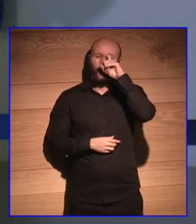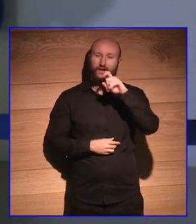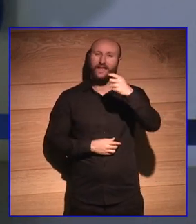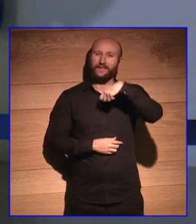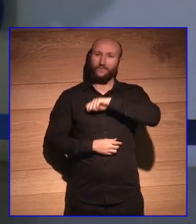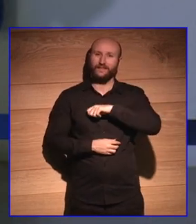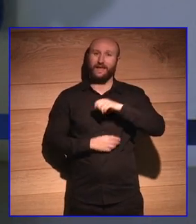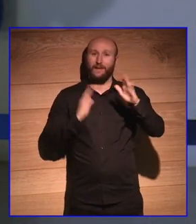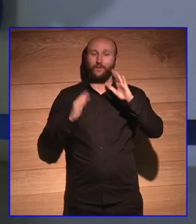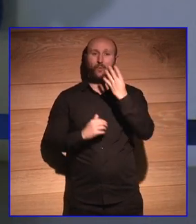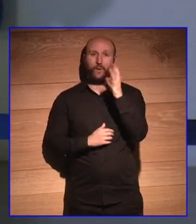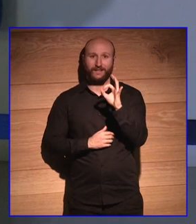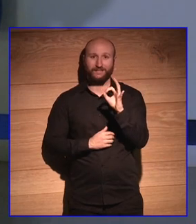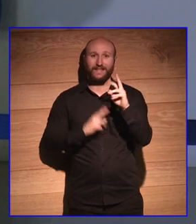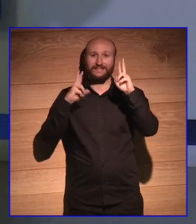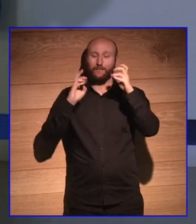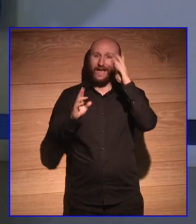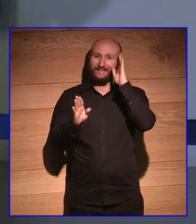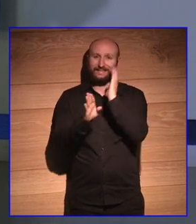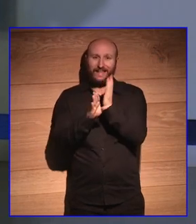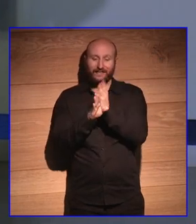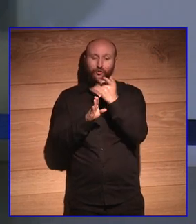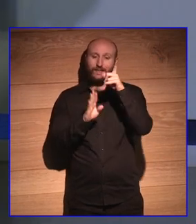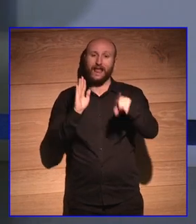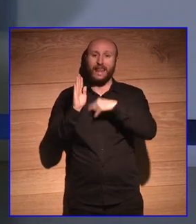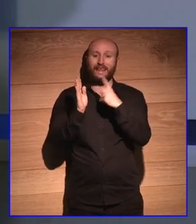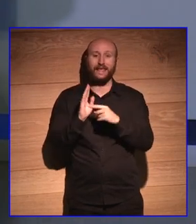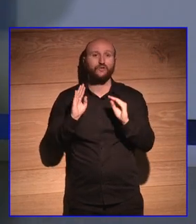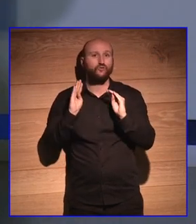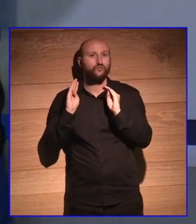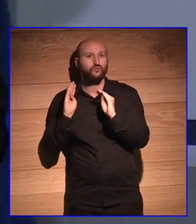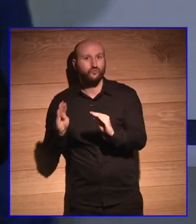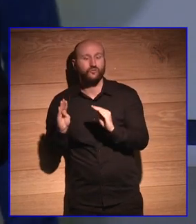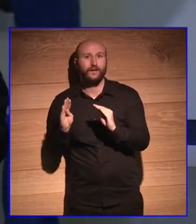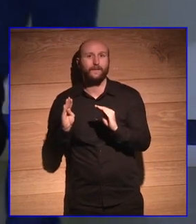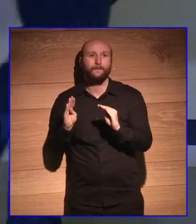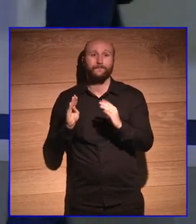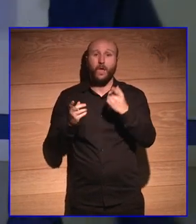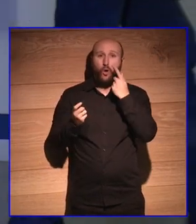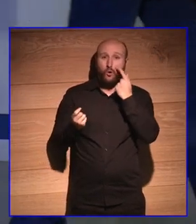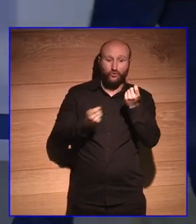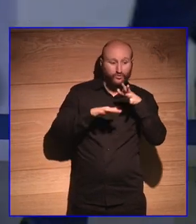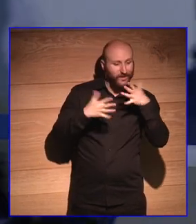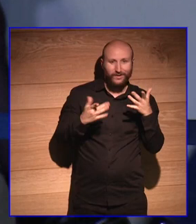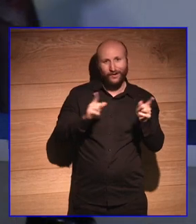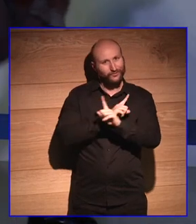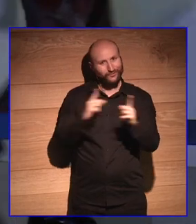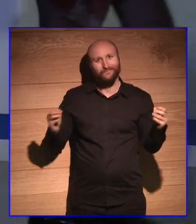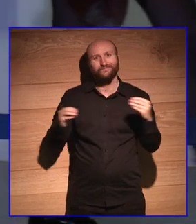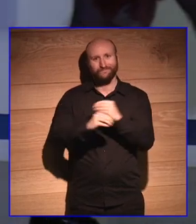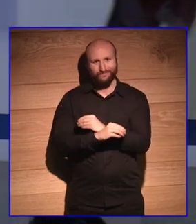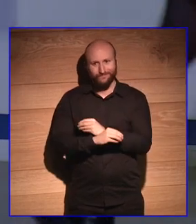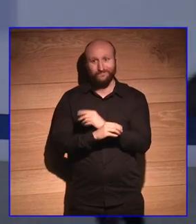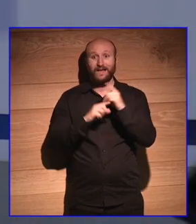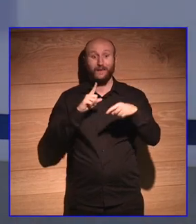años 40 las prácticas psiquiátricas y su legislación no estaban sometidas a los mismos controles que en la actualidad y más en un centro